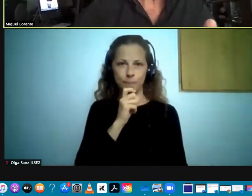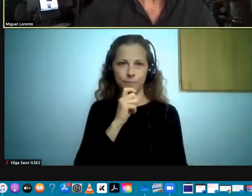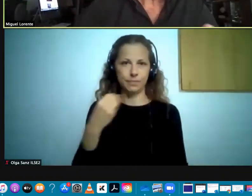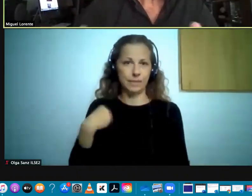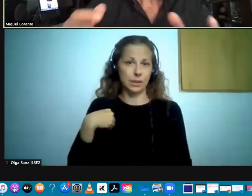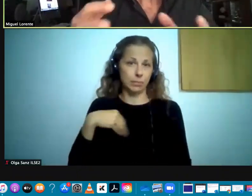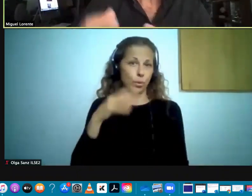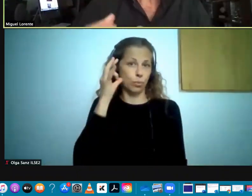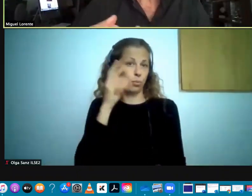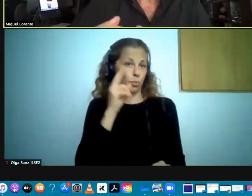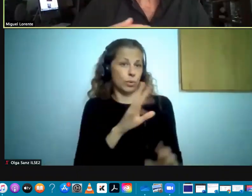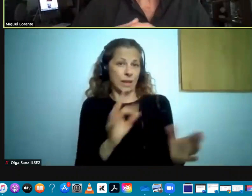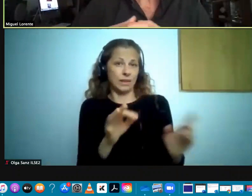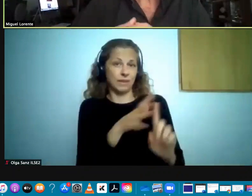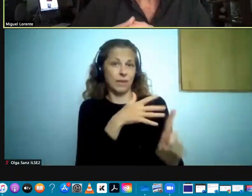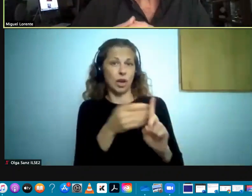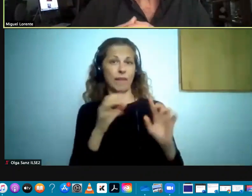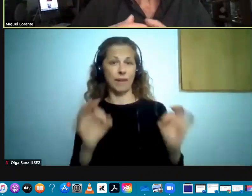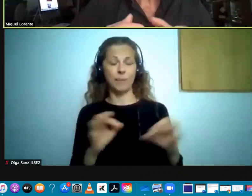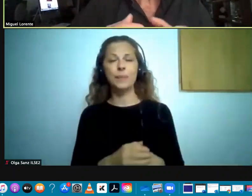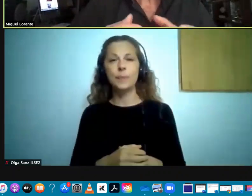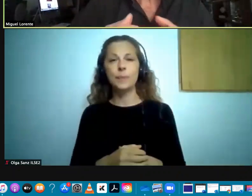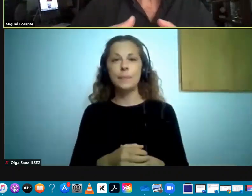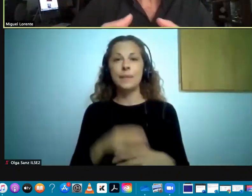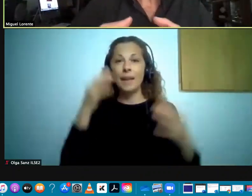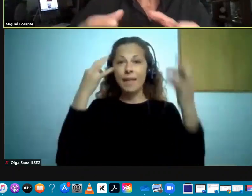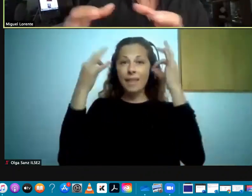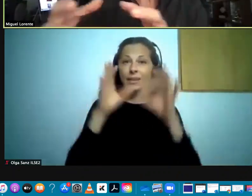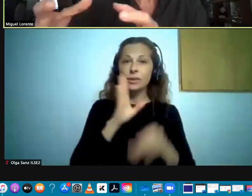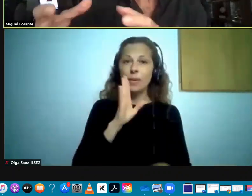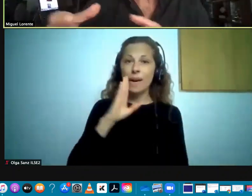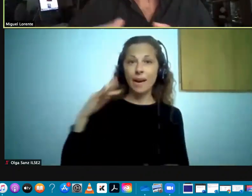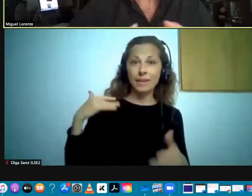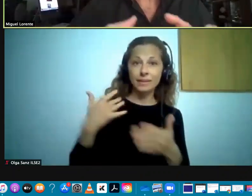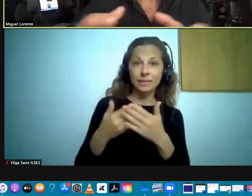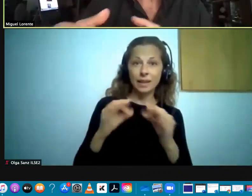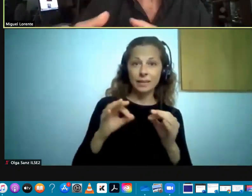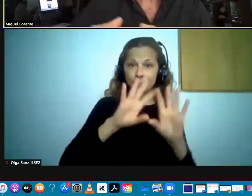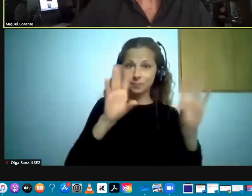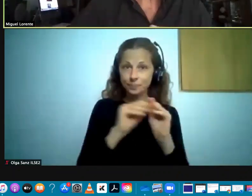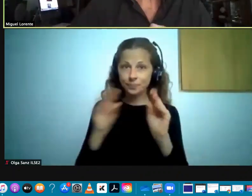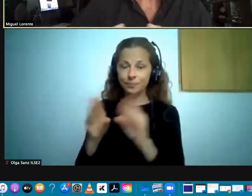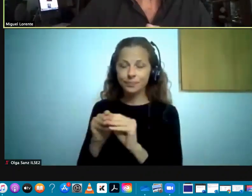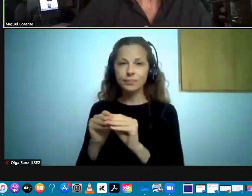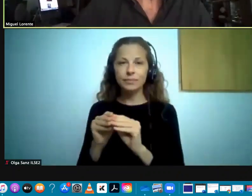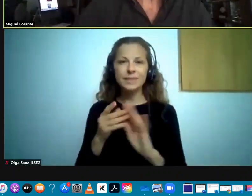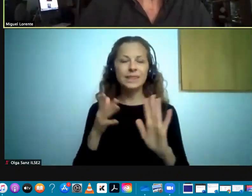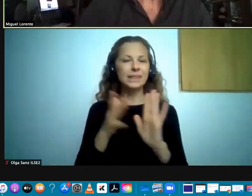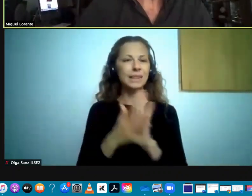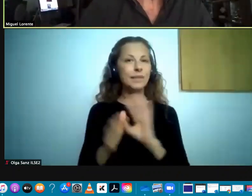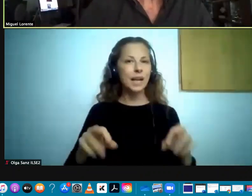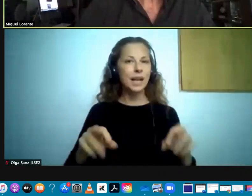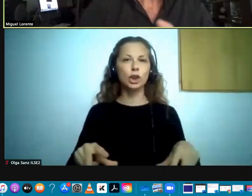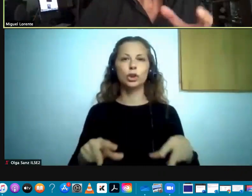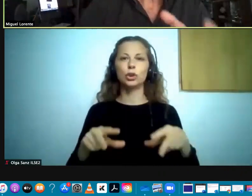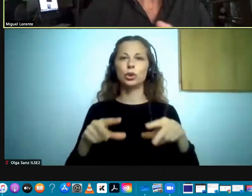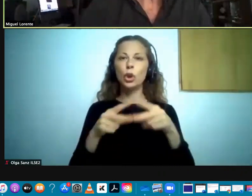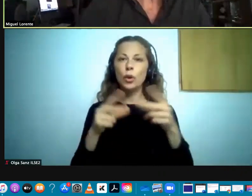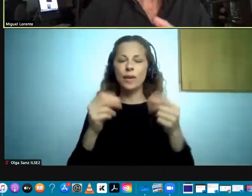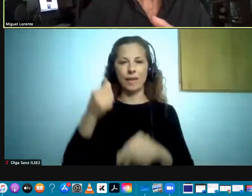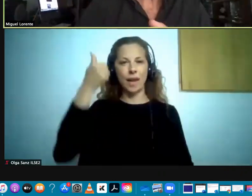Y por lo tanto, todos estos datos nos indican que la construcción androcéntrica, que la construcción